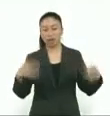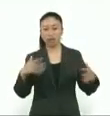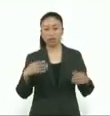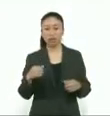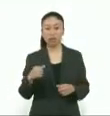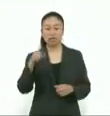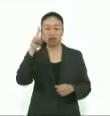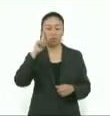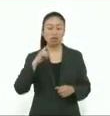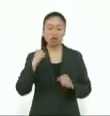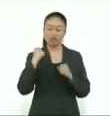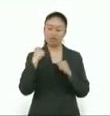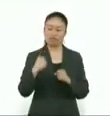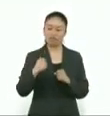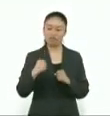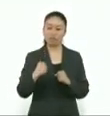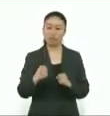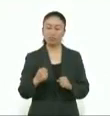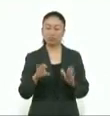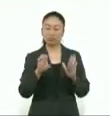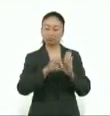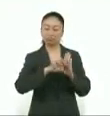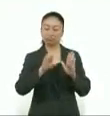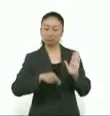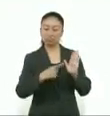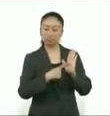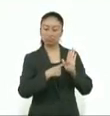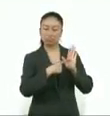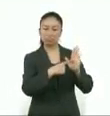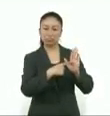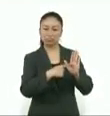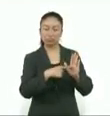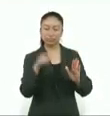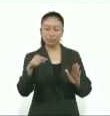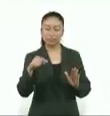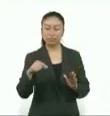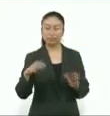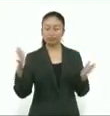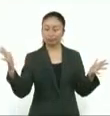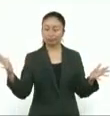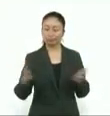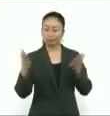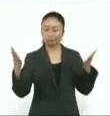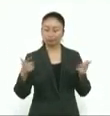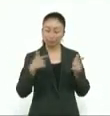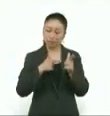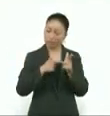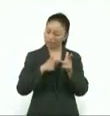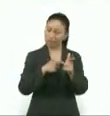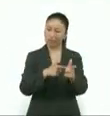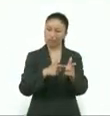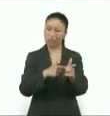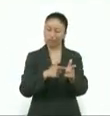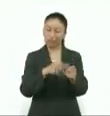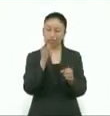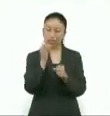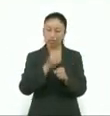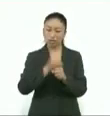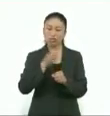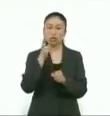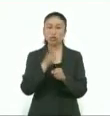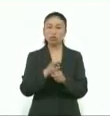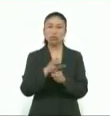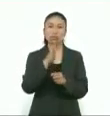y combativas que son nuestro ejemplo y que son el motor para seguir luchando por más y por mejores